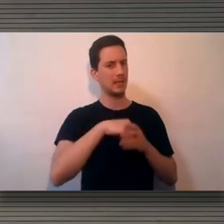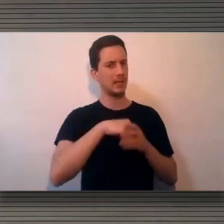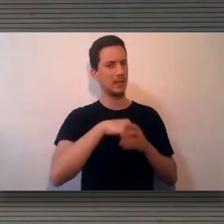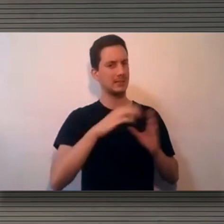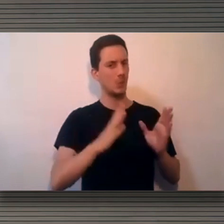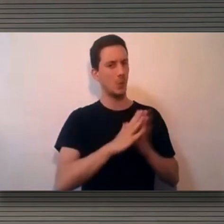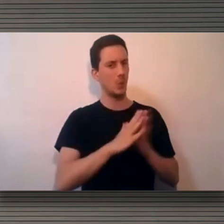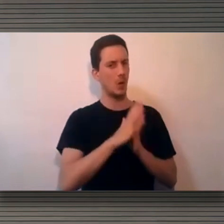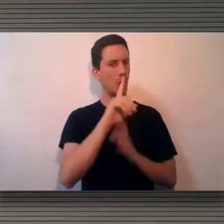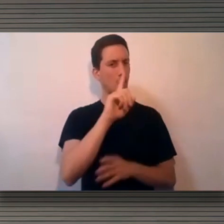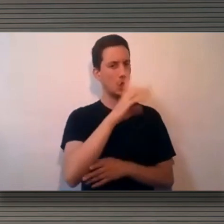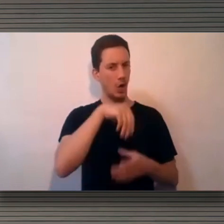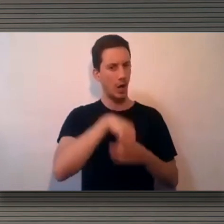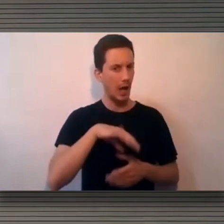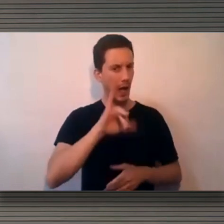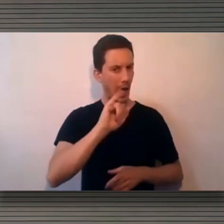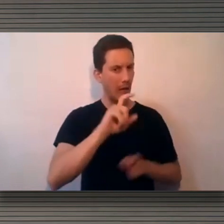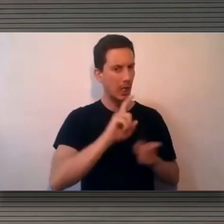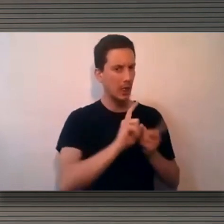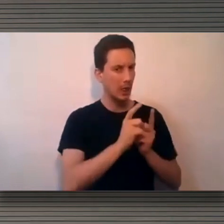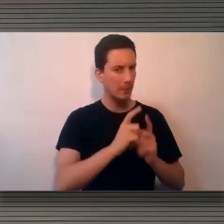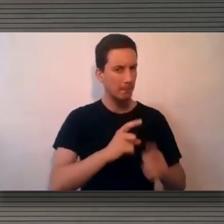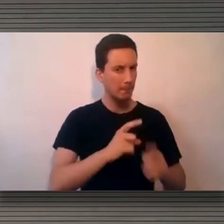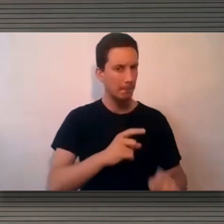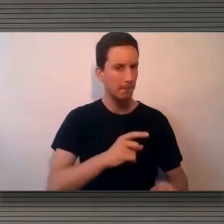los interesados. Sí, Sí,